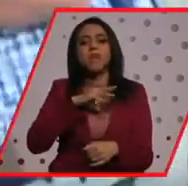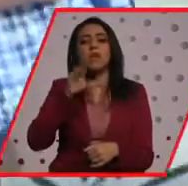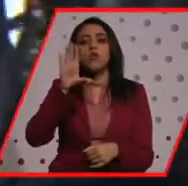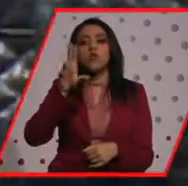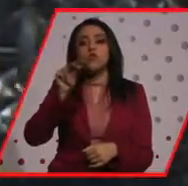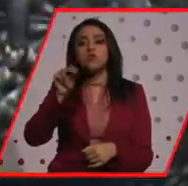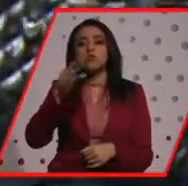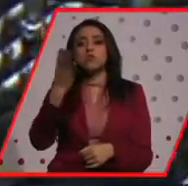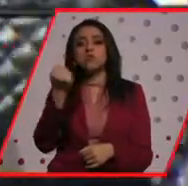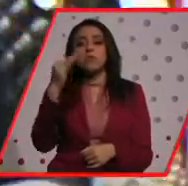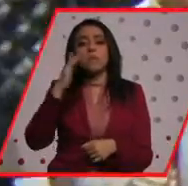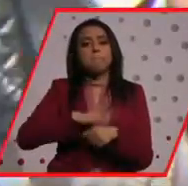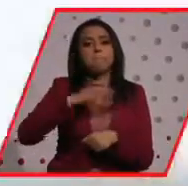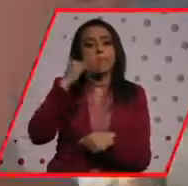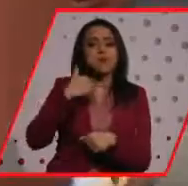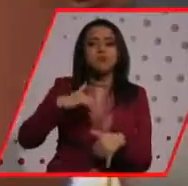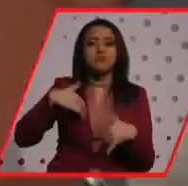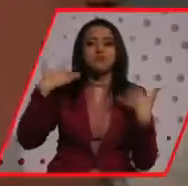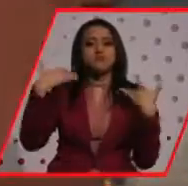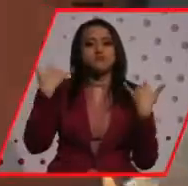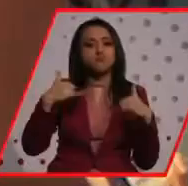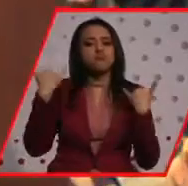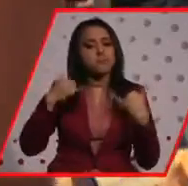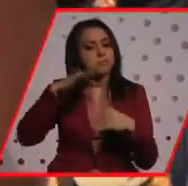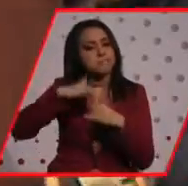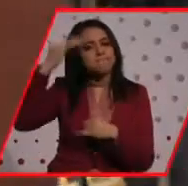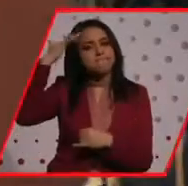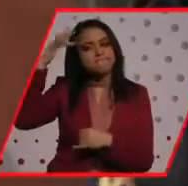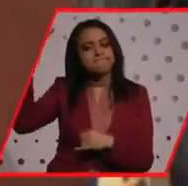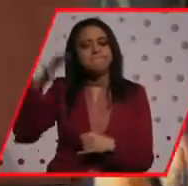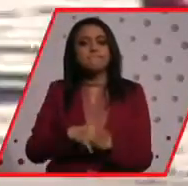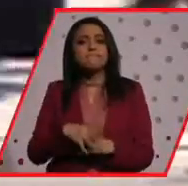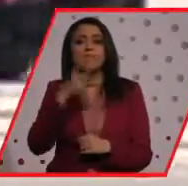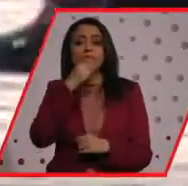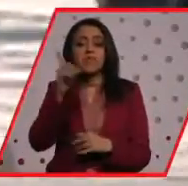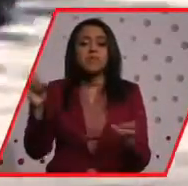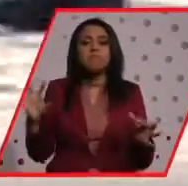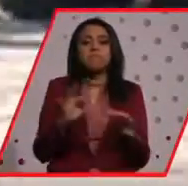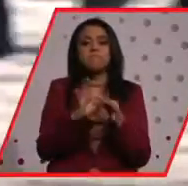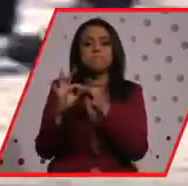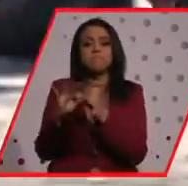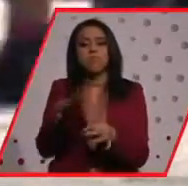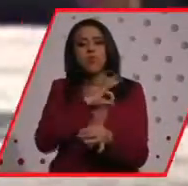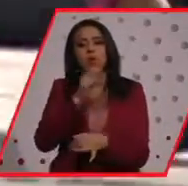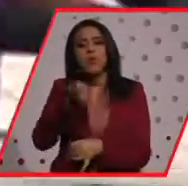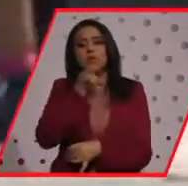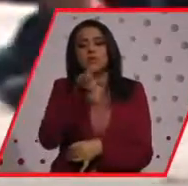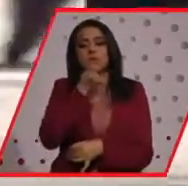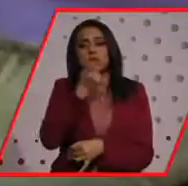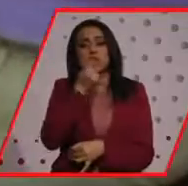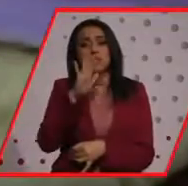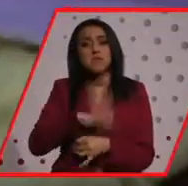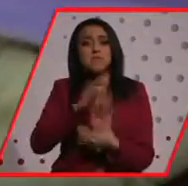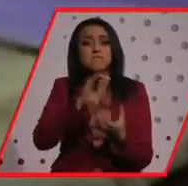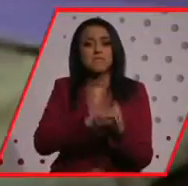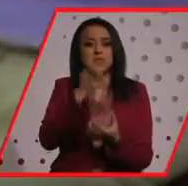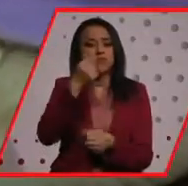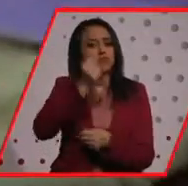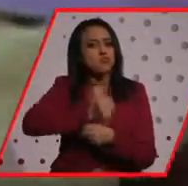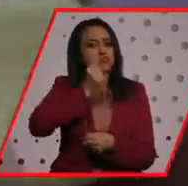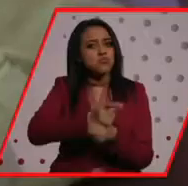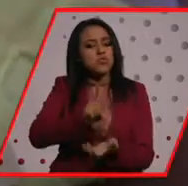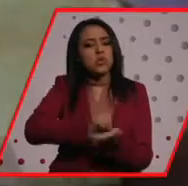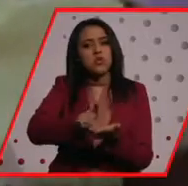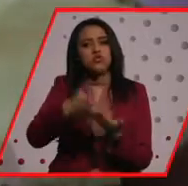su pareja era mayor de edad. La ONU manifiesta que las uniones tempranas y el matrimonio de niñas constituyen una violación a los